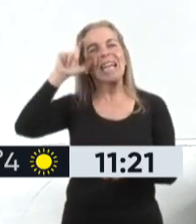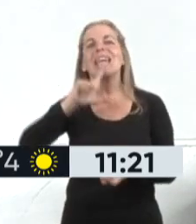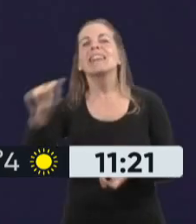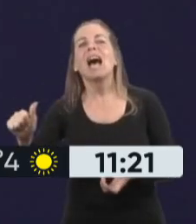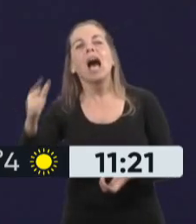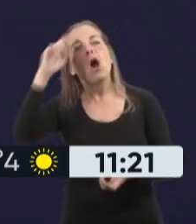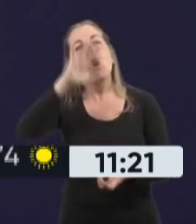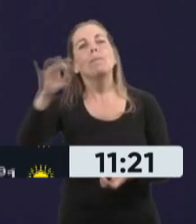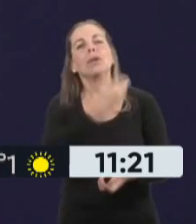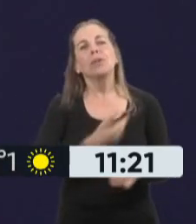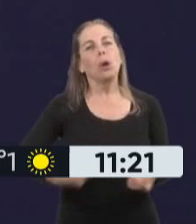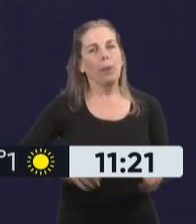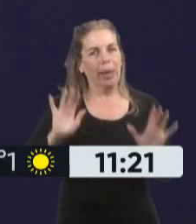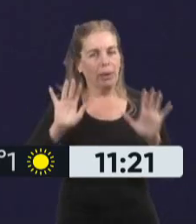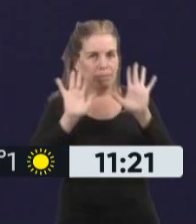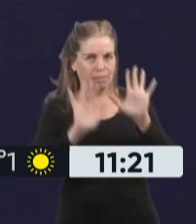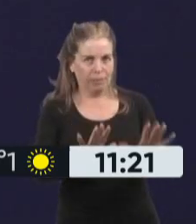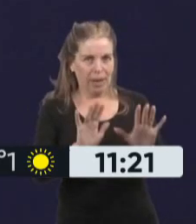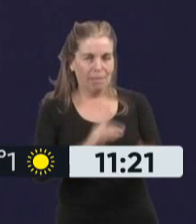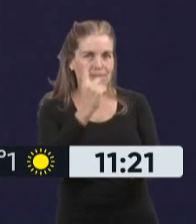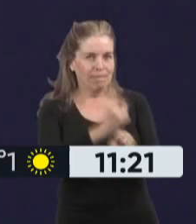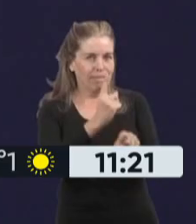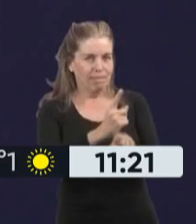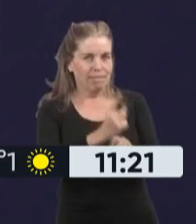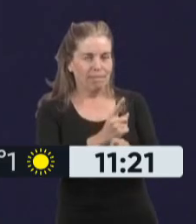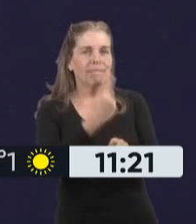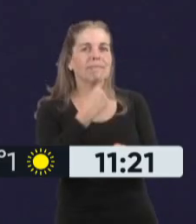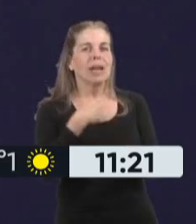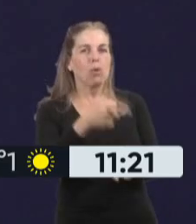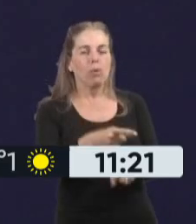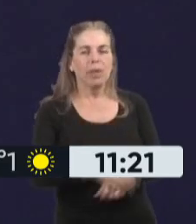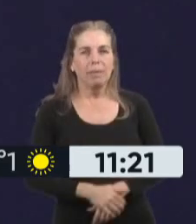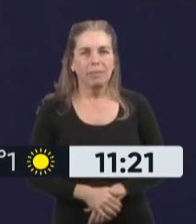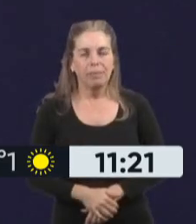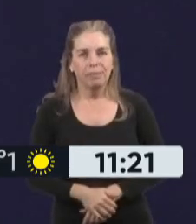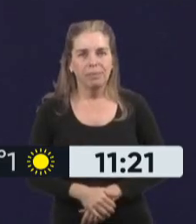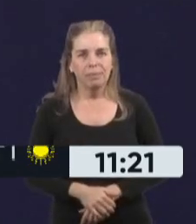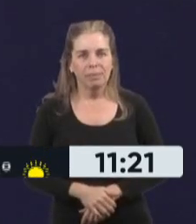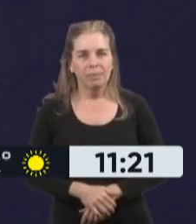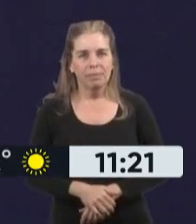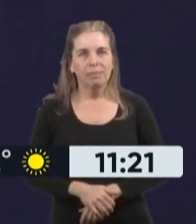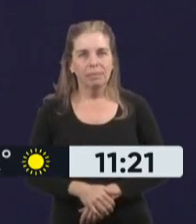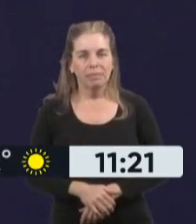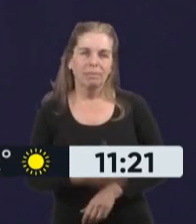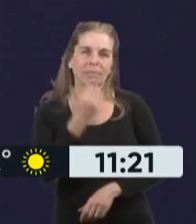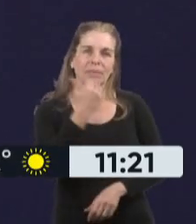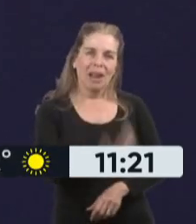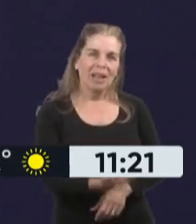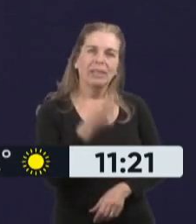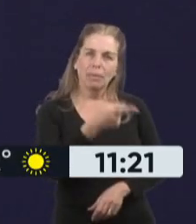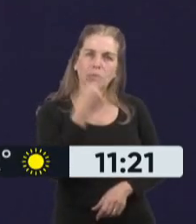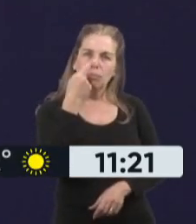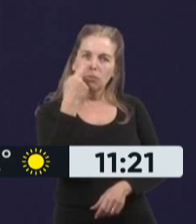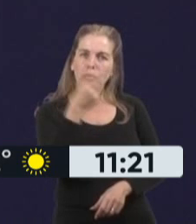Gracias. Bueno, con respecto a tu primera pregunta, de hecho te la agradezco porque es